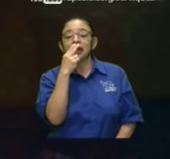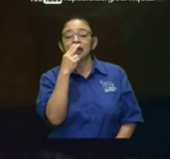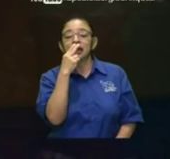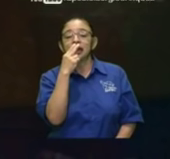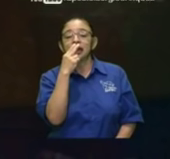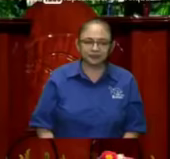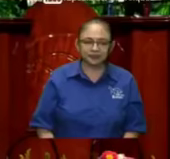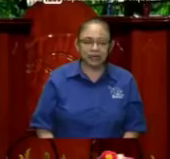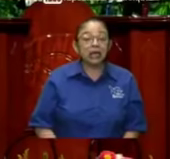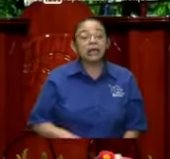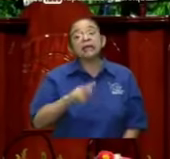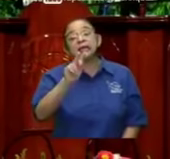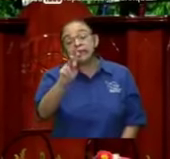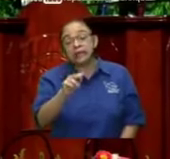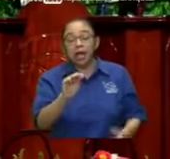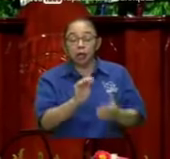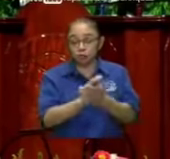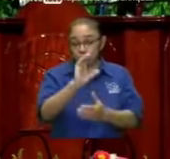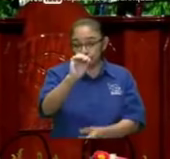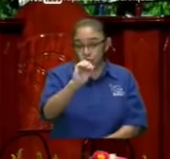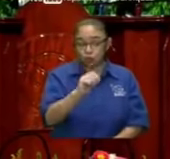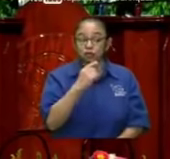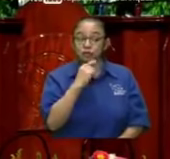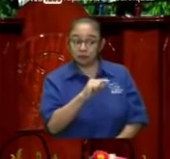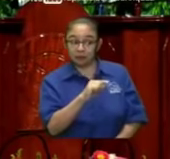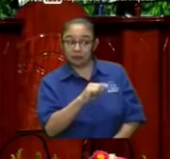Y con sus cuñadas.